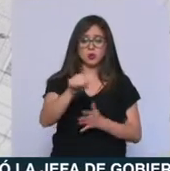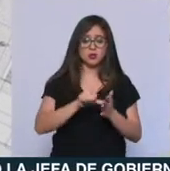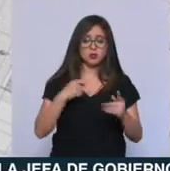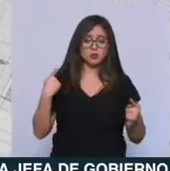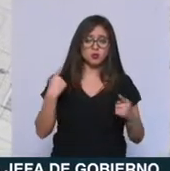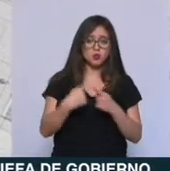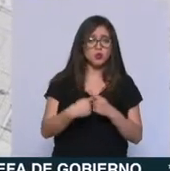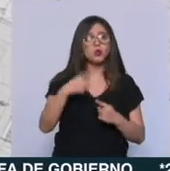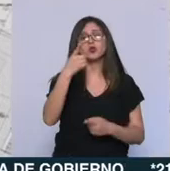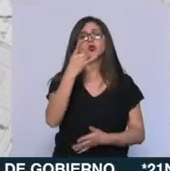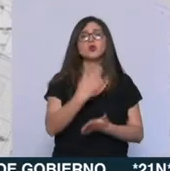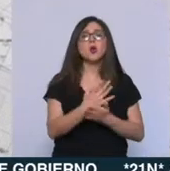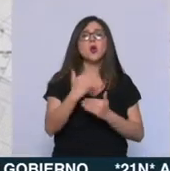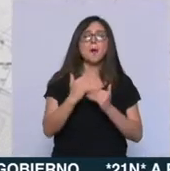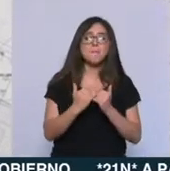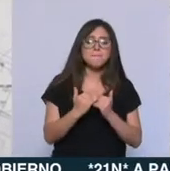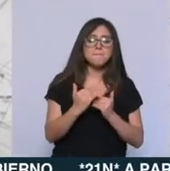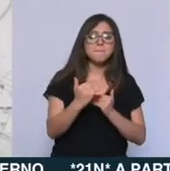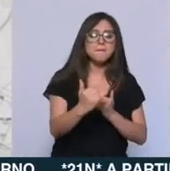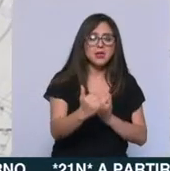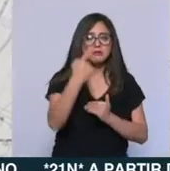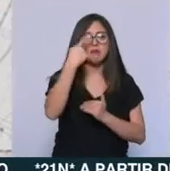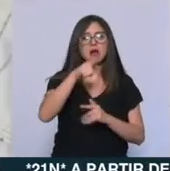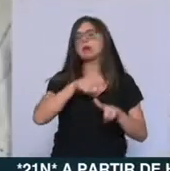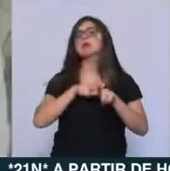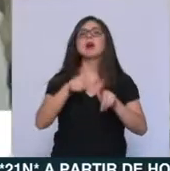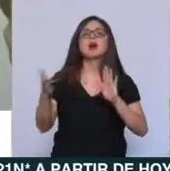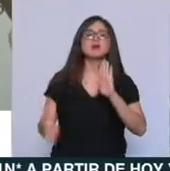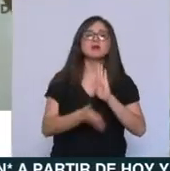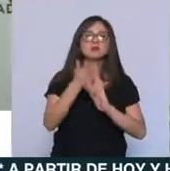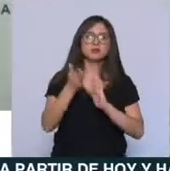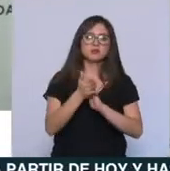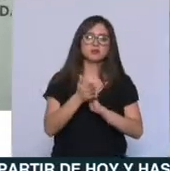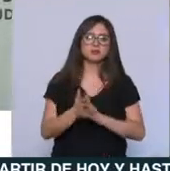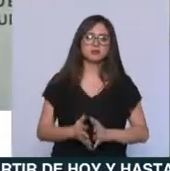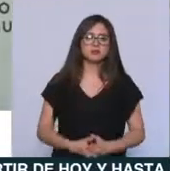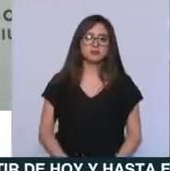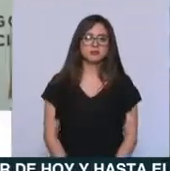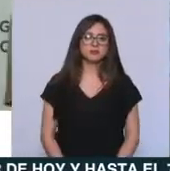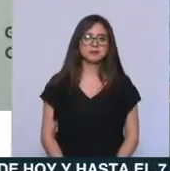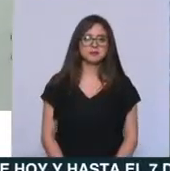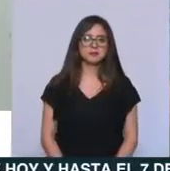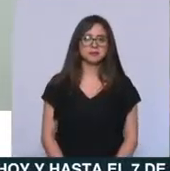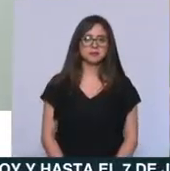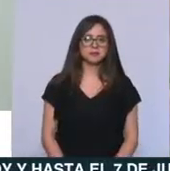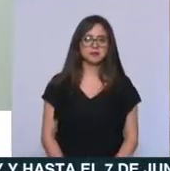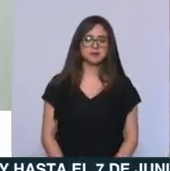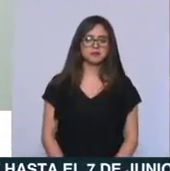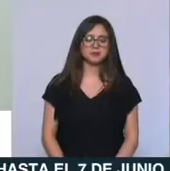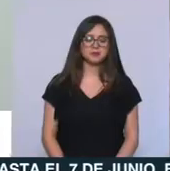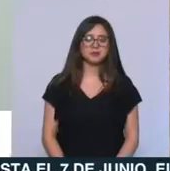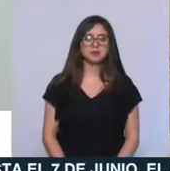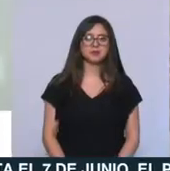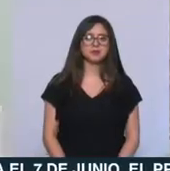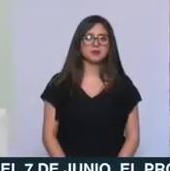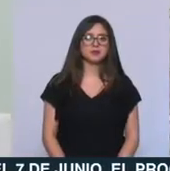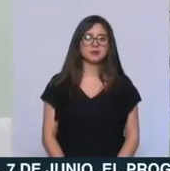se alarga el proceso de asignación de la obra. En la cámara, Joel Arias, para 21 Noticias, Enrique Muñiz.